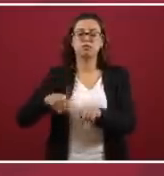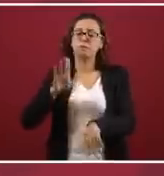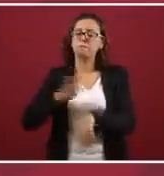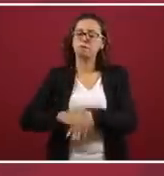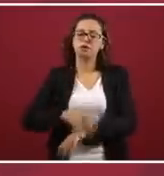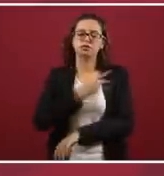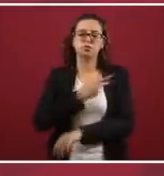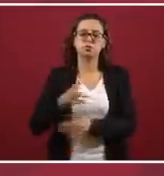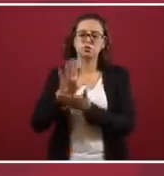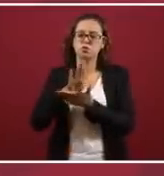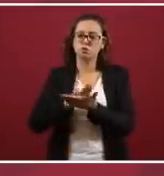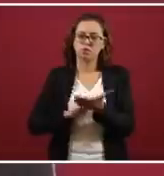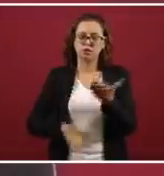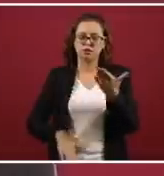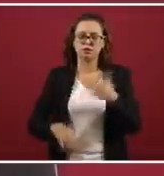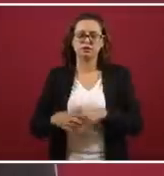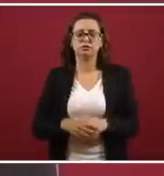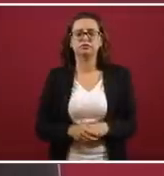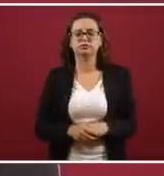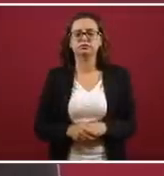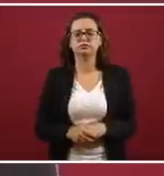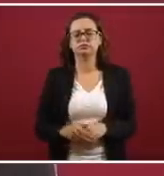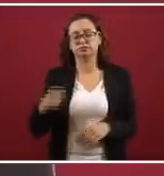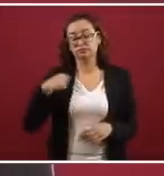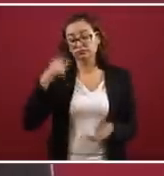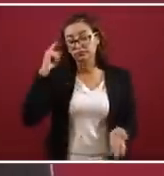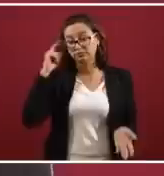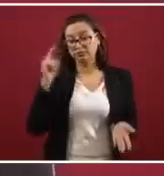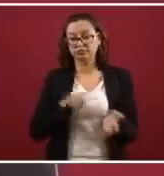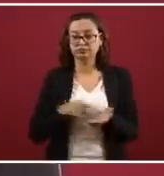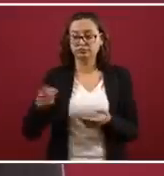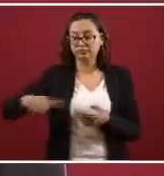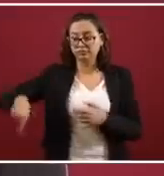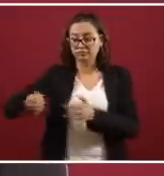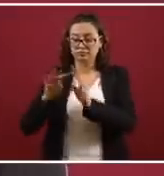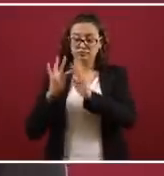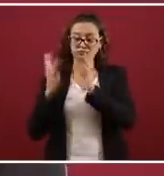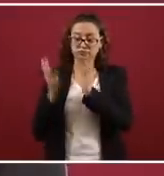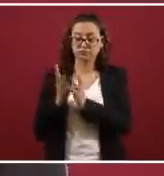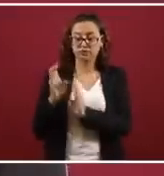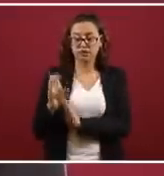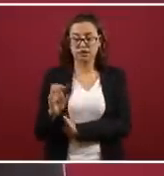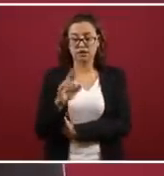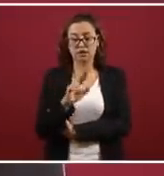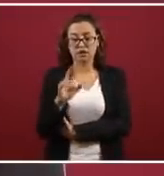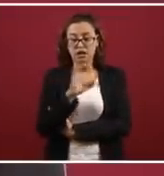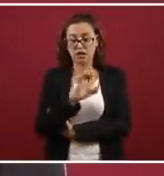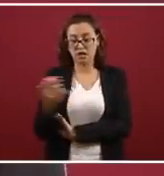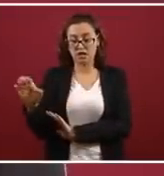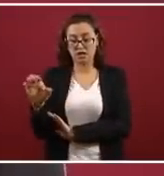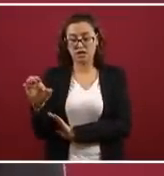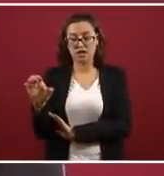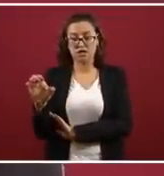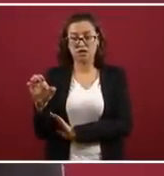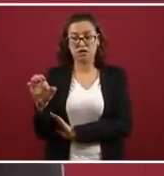humilde. Entonces, yo creo que los de la CRE, que van a saber de esta